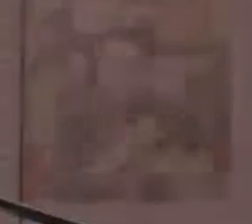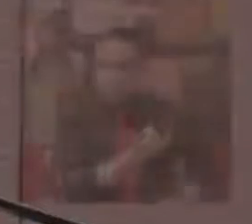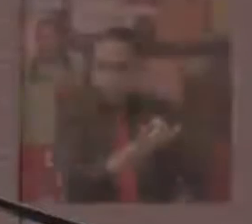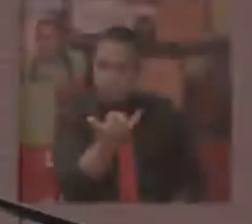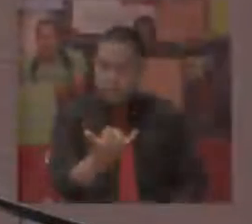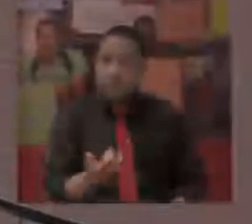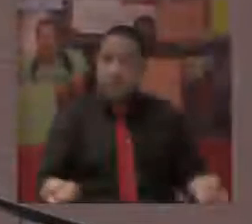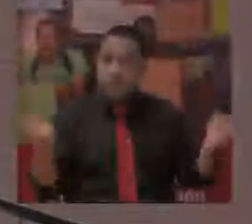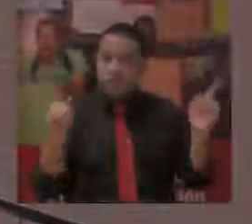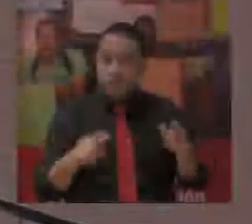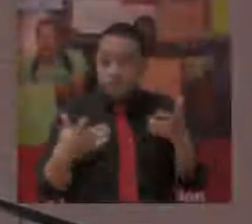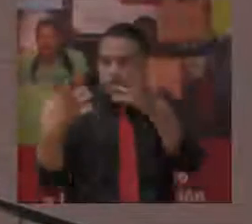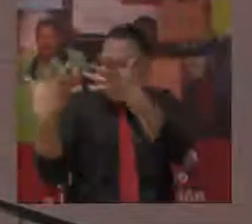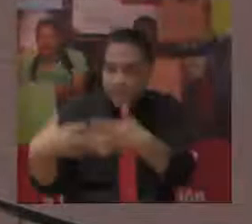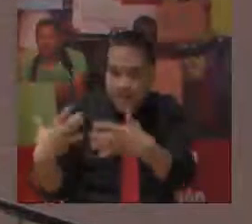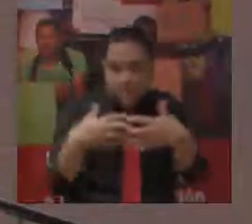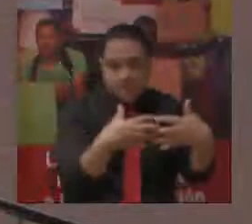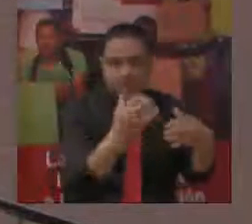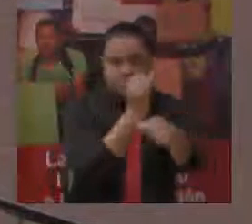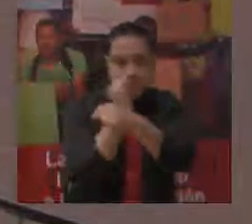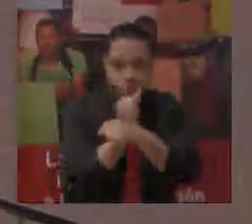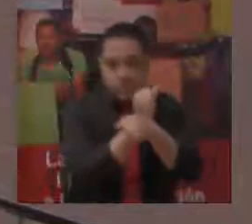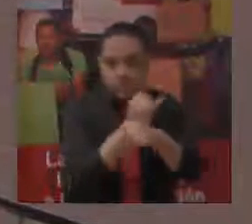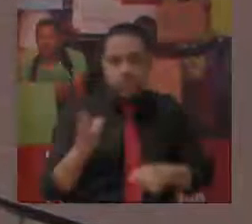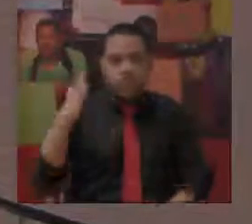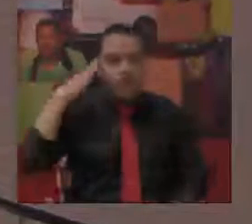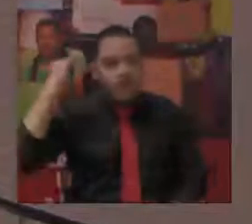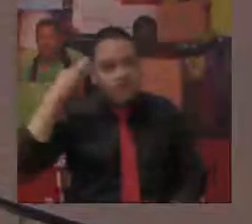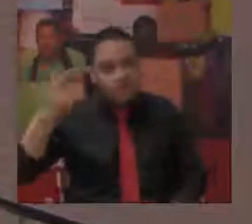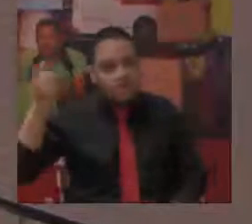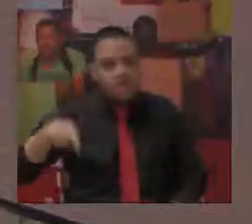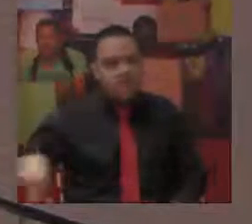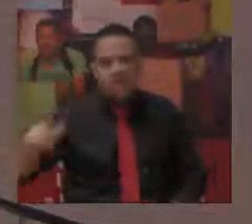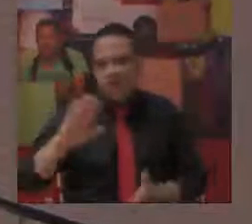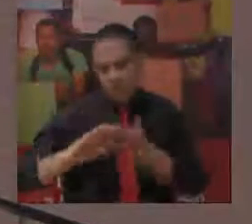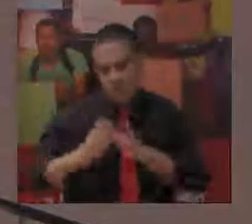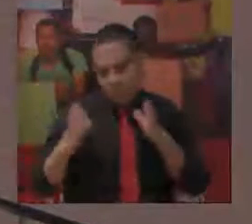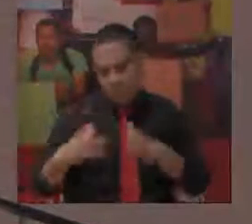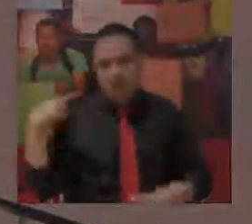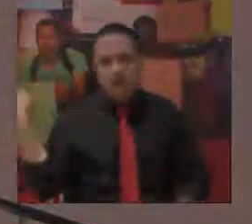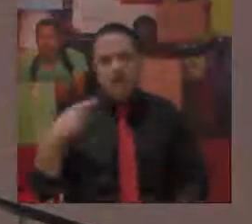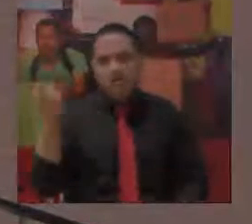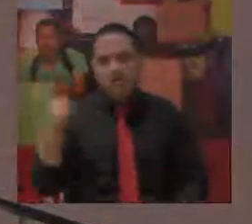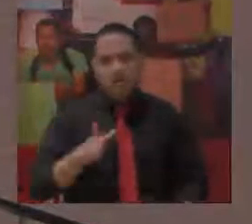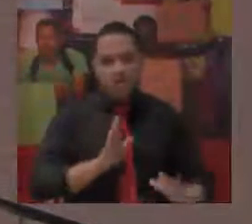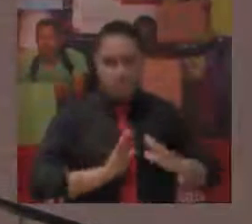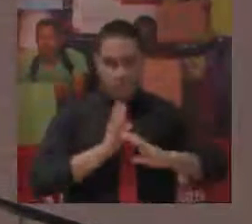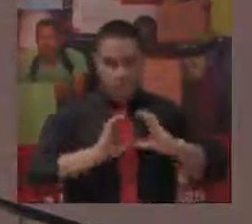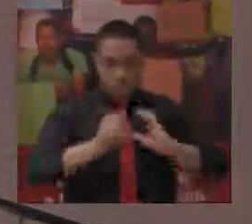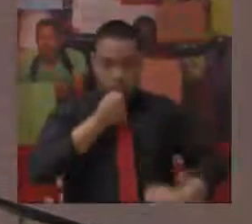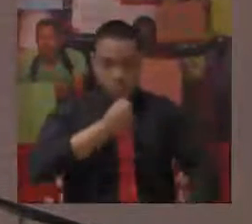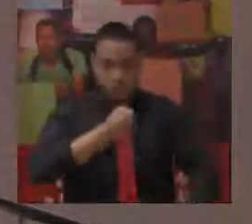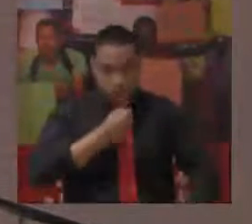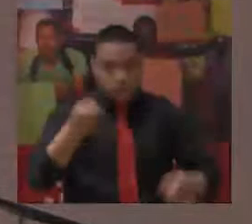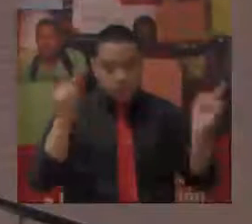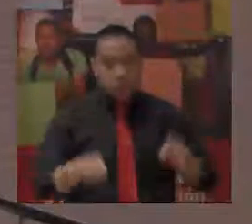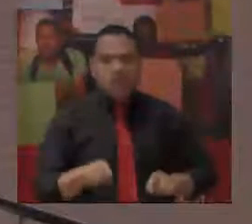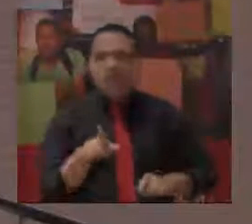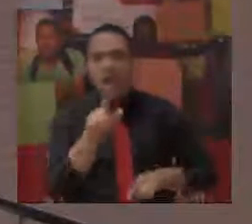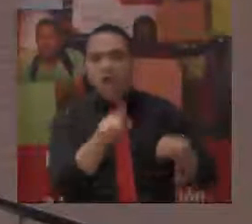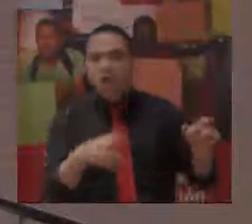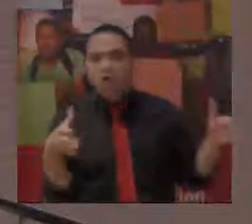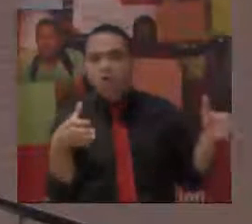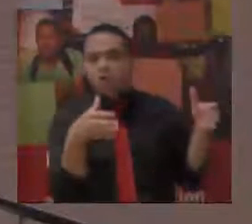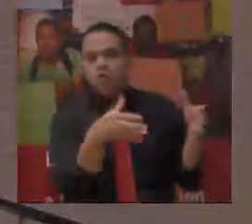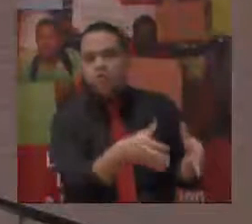nosotros, empresas, instituciones académicas, miembros de la comunidad en general, a los medios de comunicación y los colaboradores